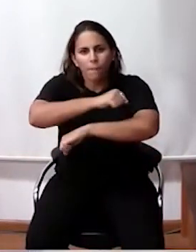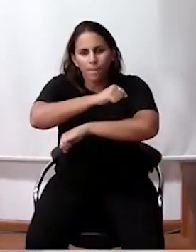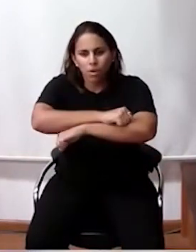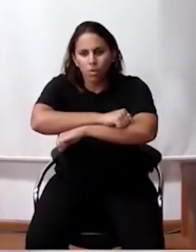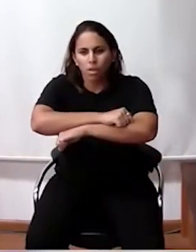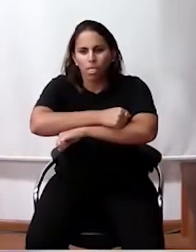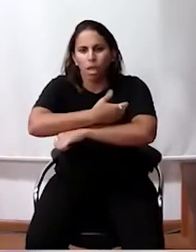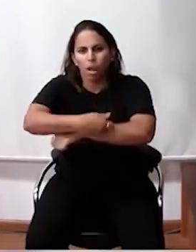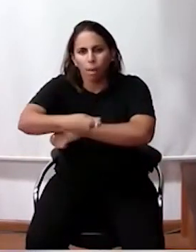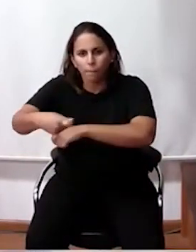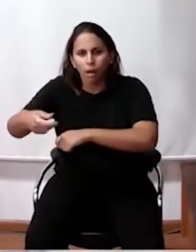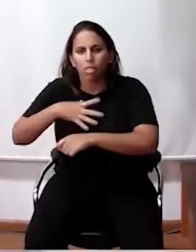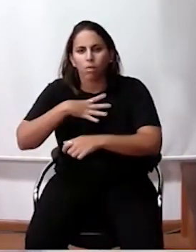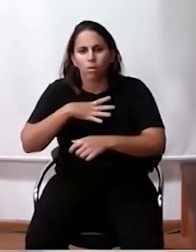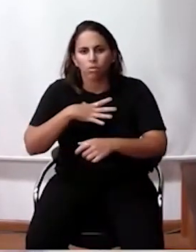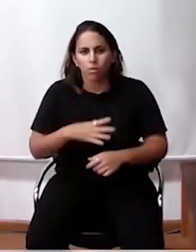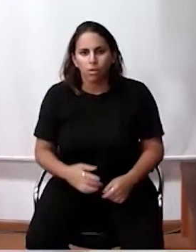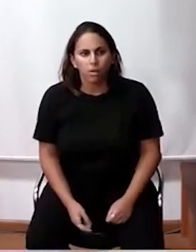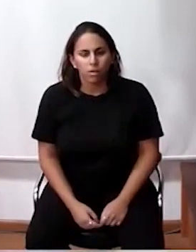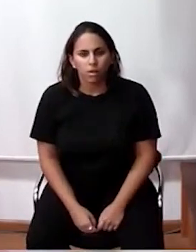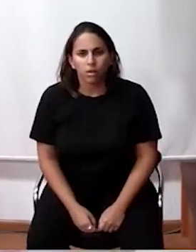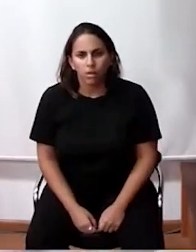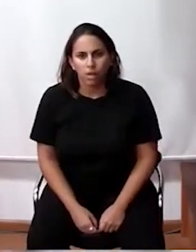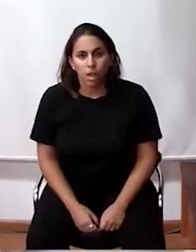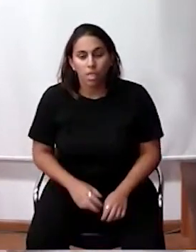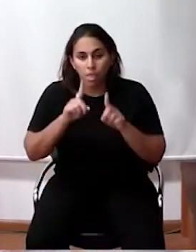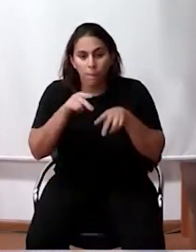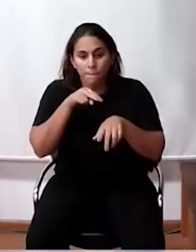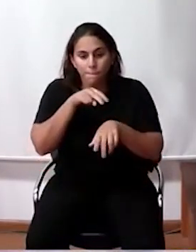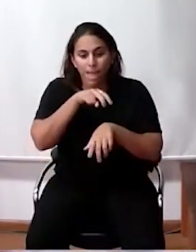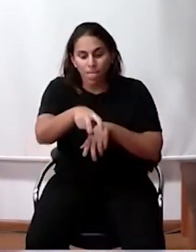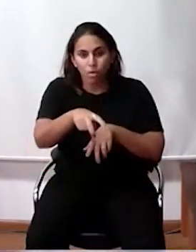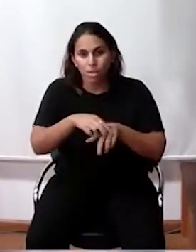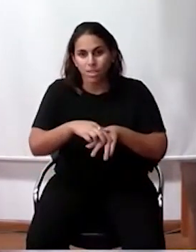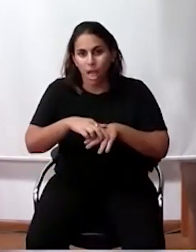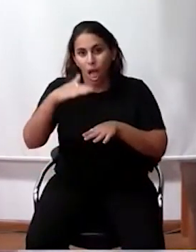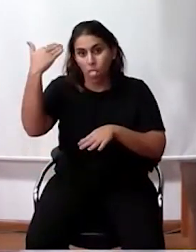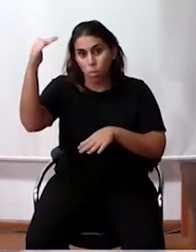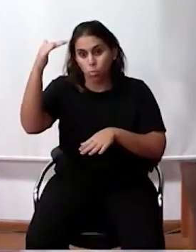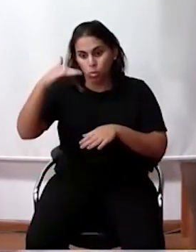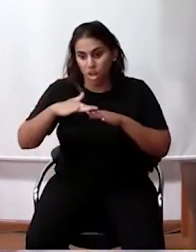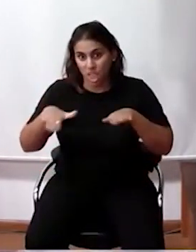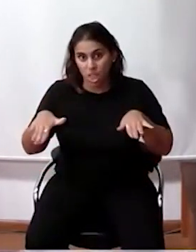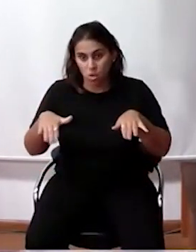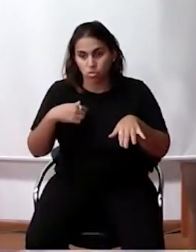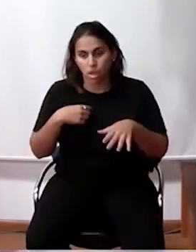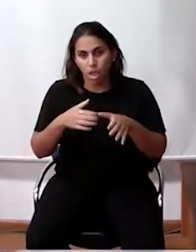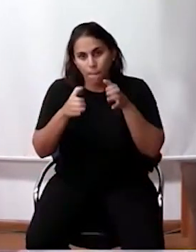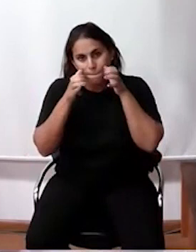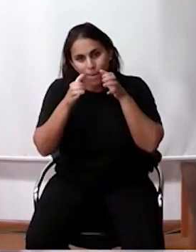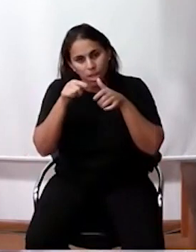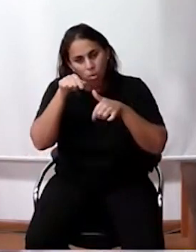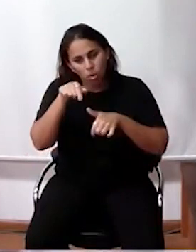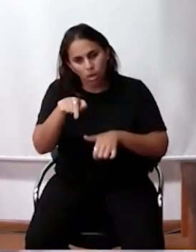distribución de mayoristas y peatones adultos y niños con el riesgo que ello